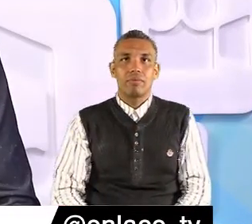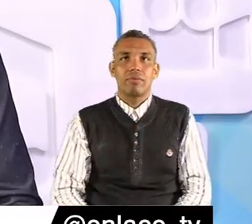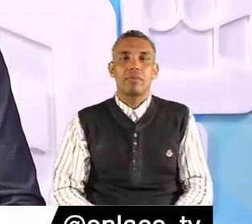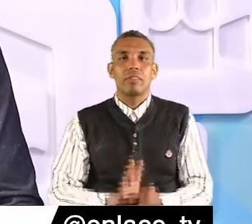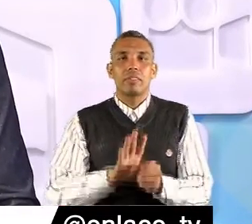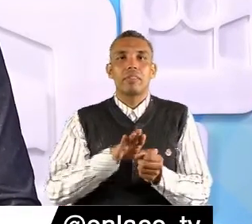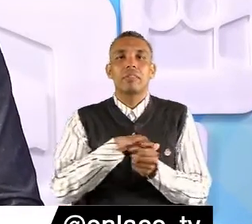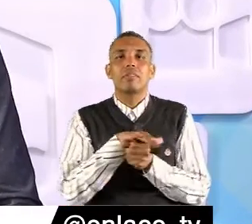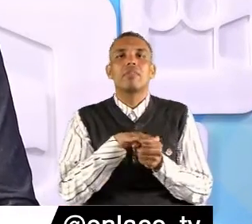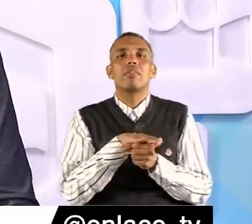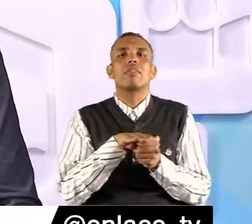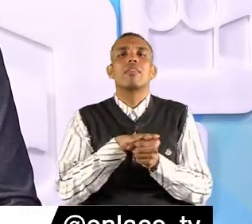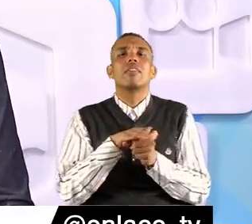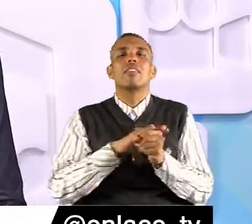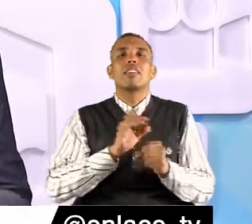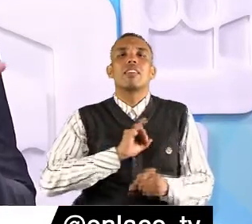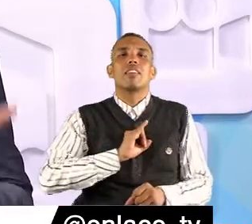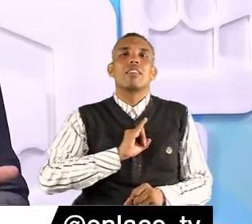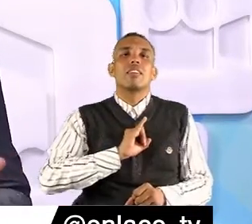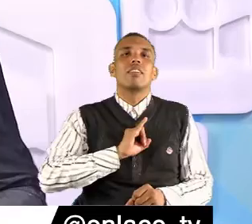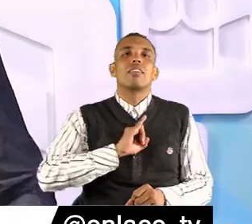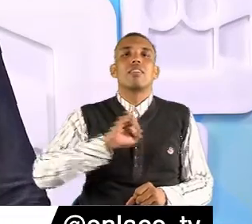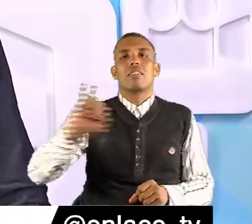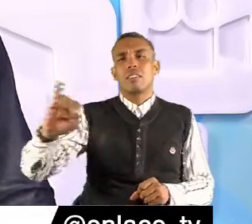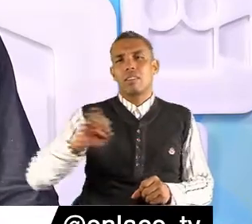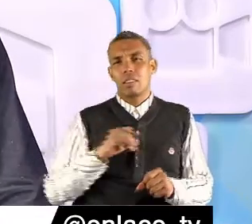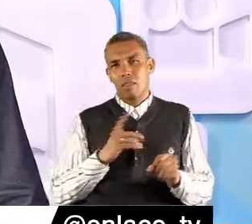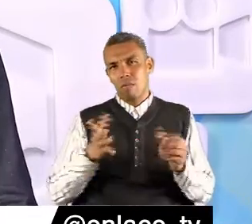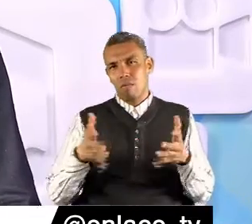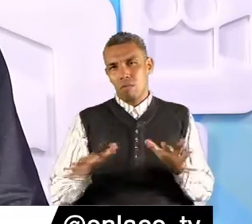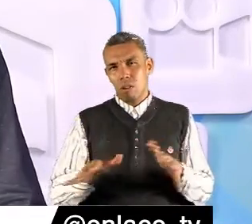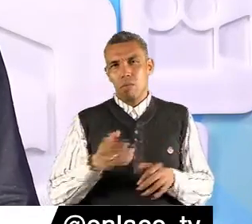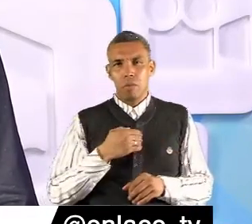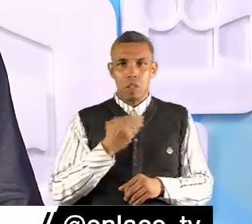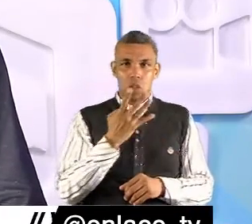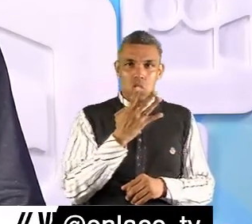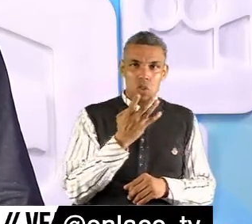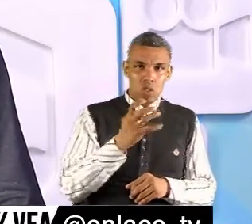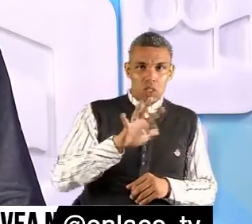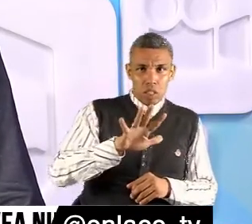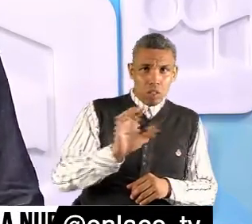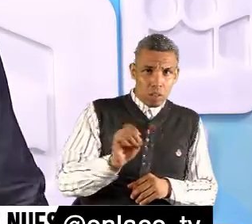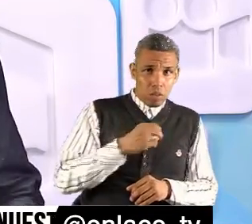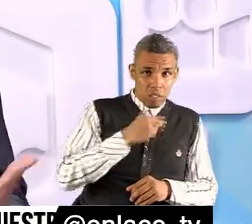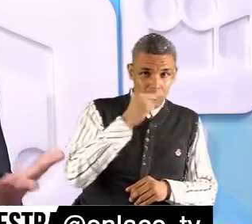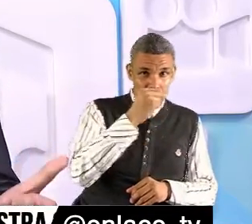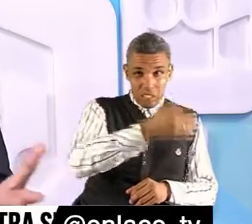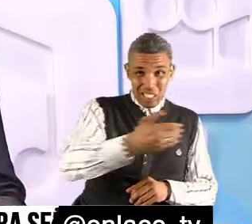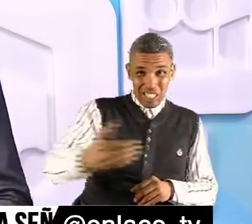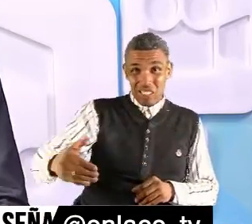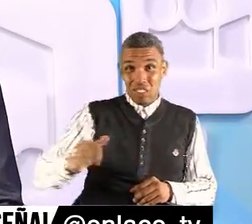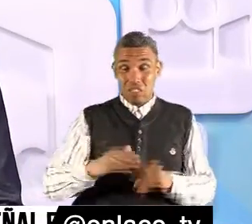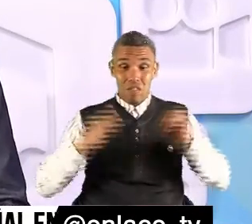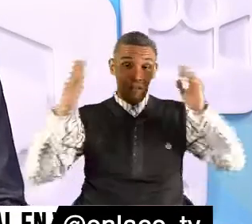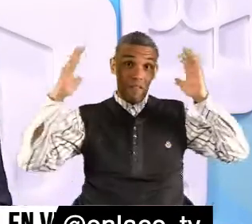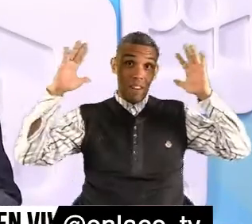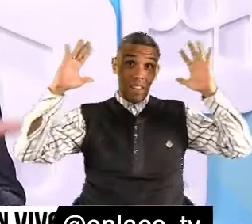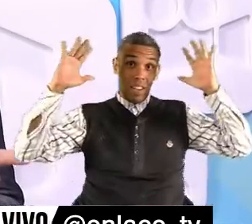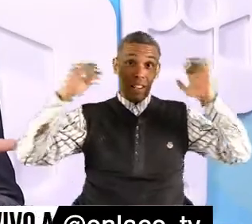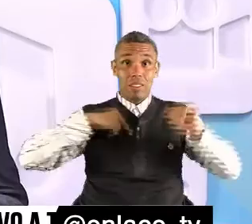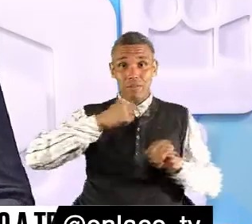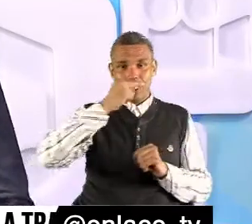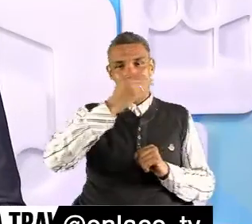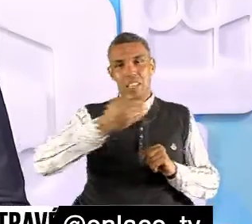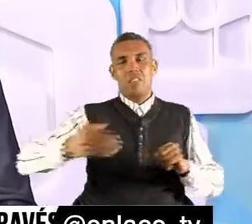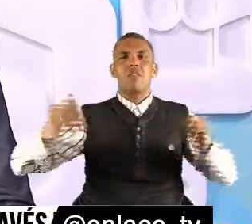en la comuna 7 del puerto petrolero, aproximadamente 450 niños de este sector celebraron el Día de la Niñez.